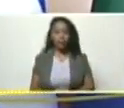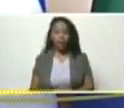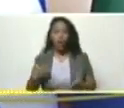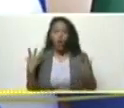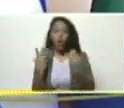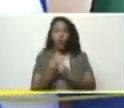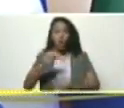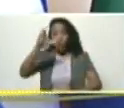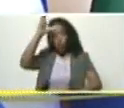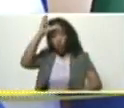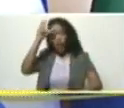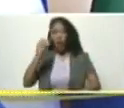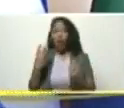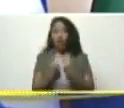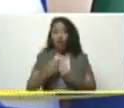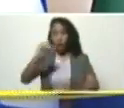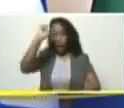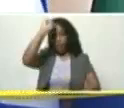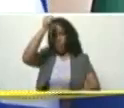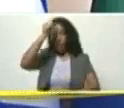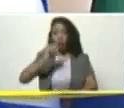a Turquía, junto a la India,